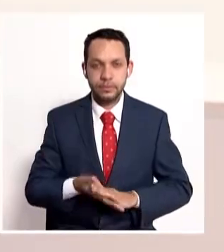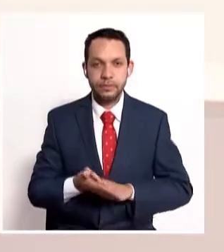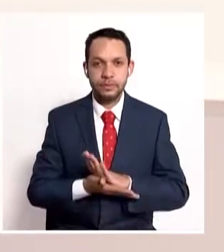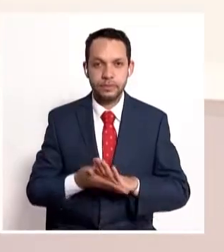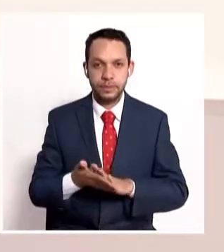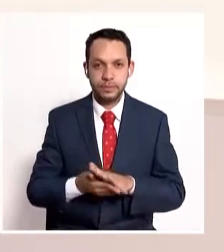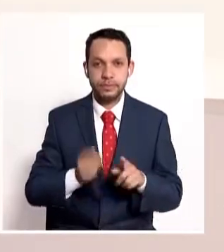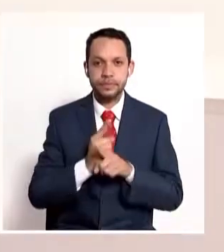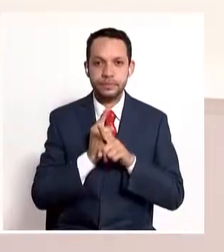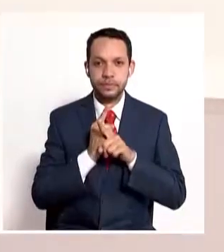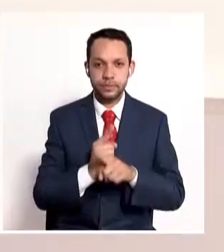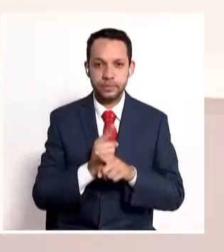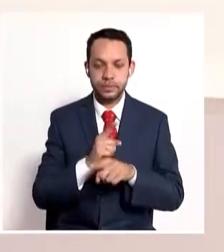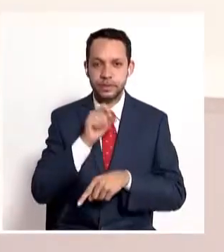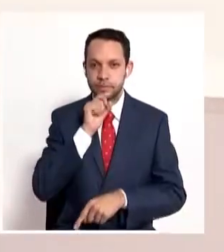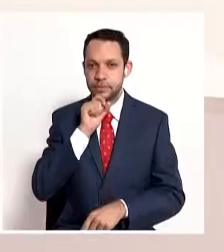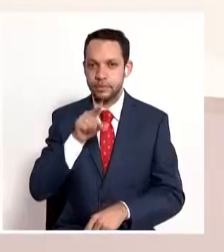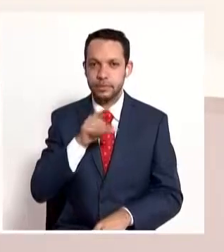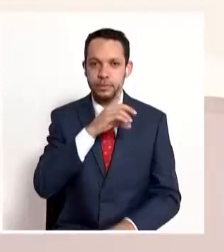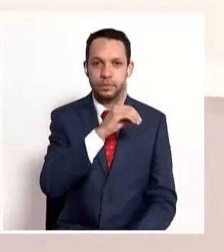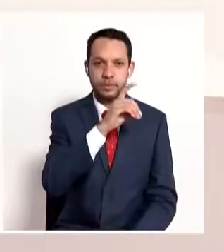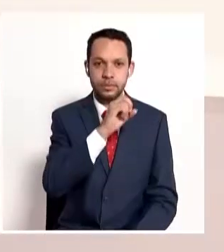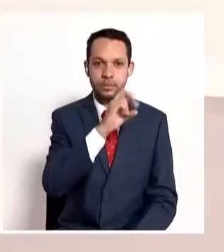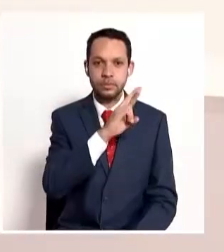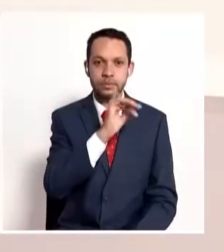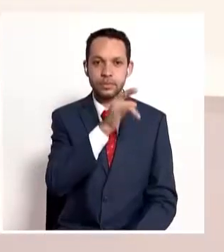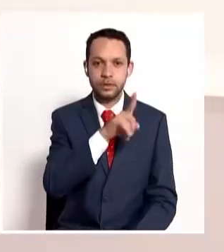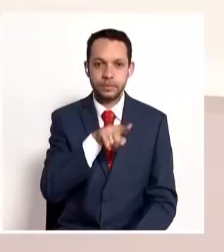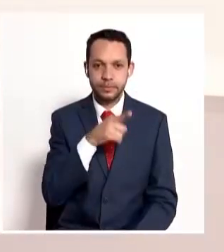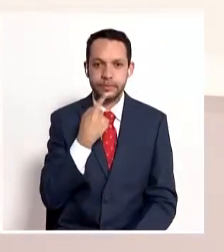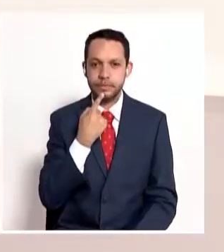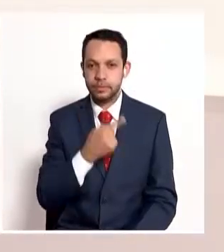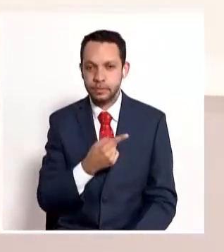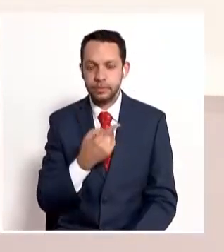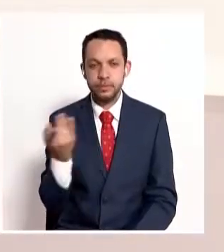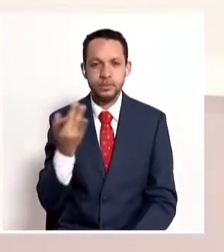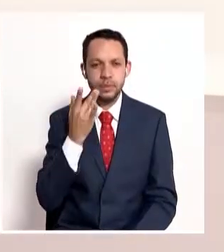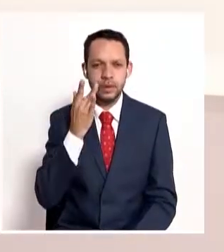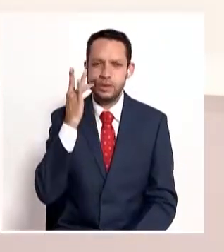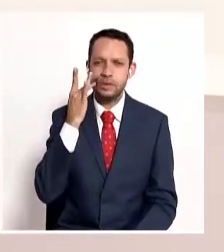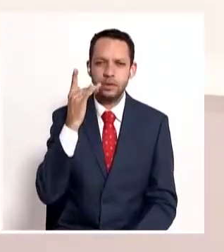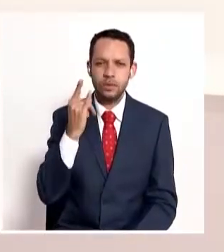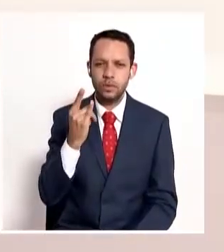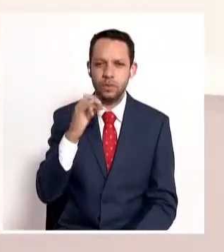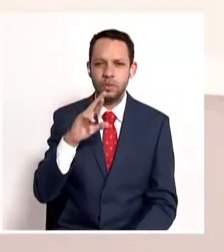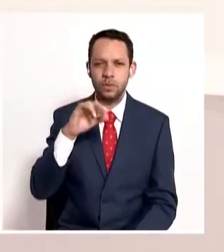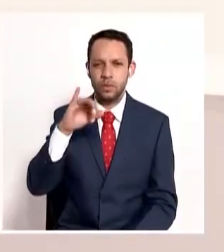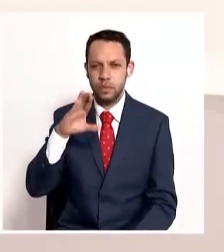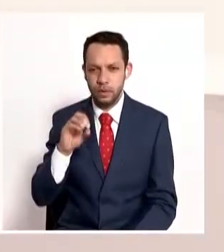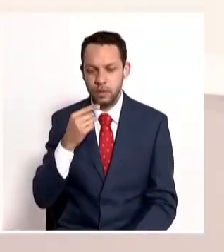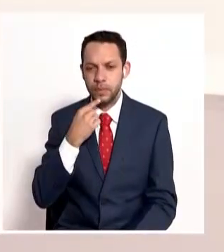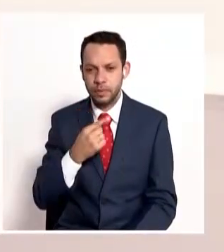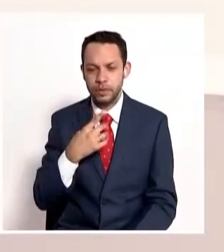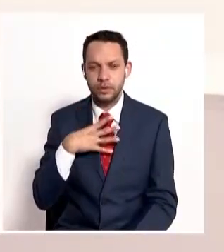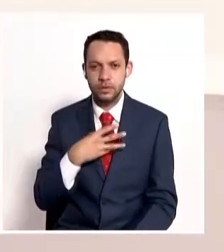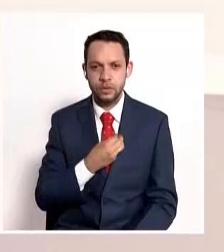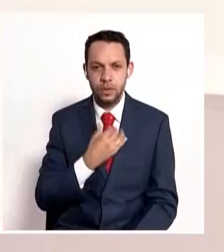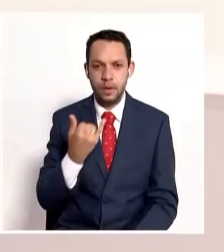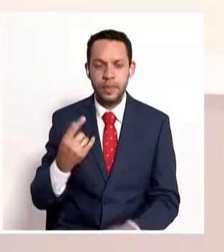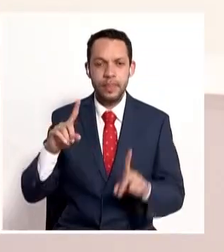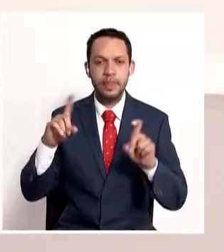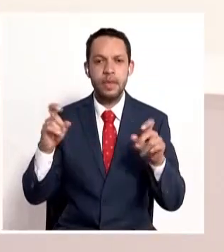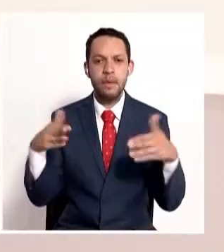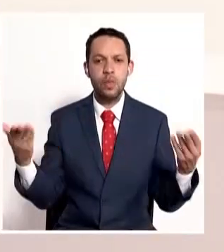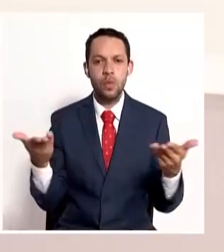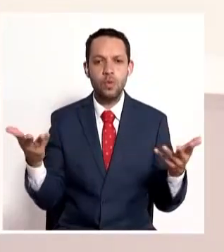con respecto a la pregunta que hace de doris gomis zapata y ácido úrico este es otro de los temas que tenemos escritos en